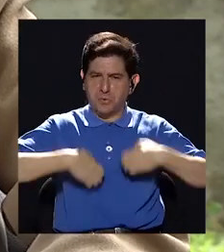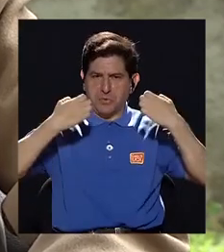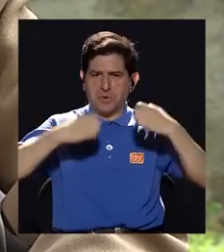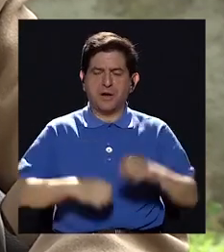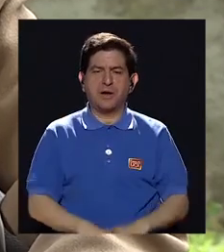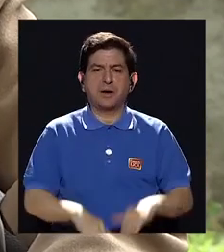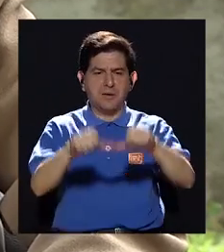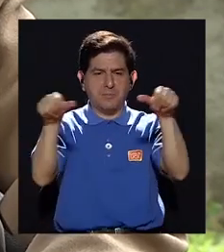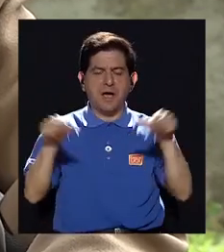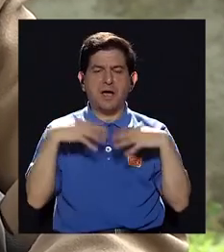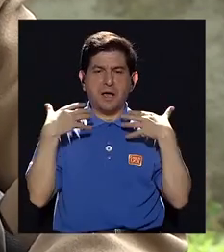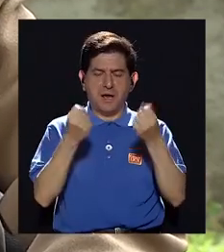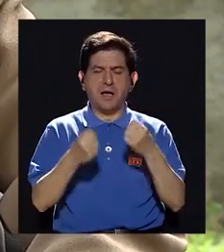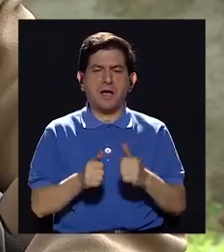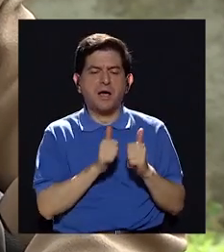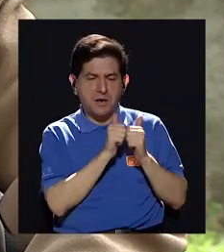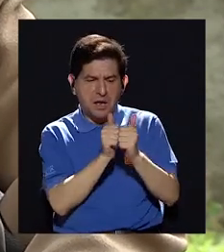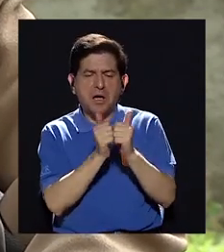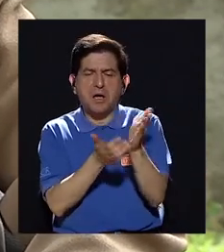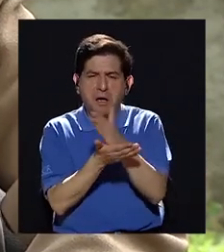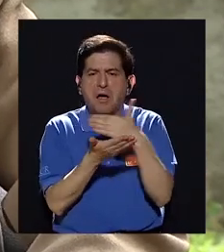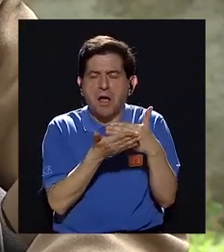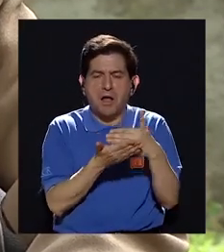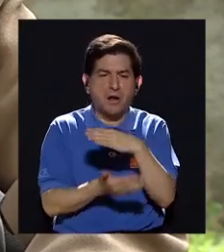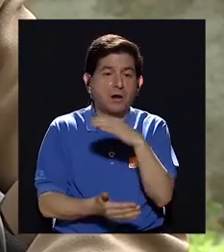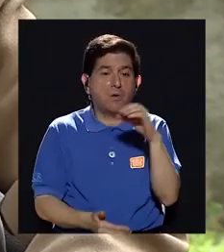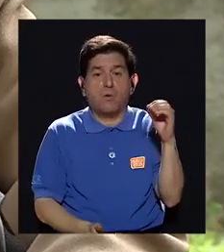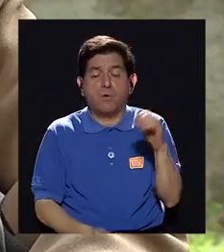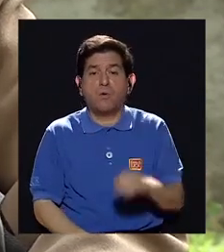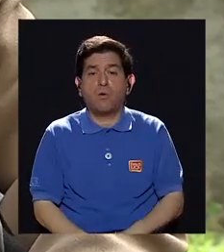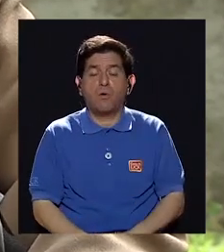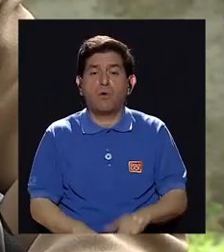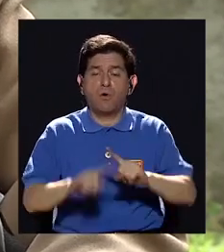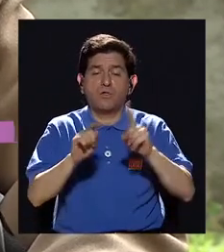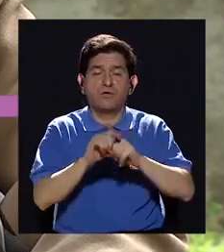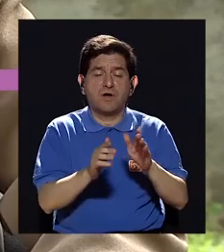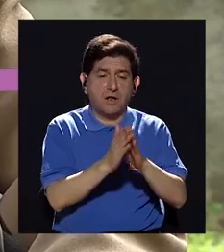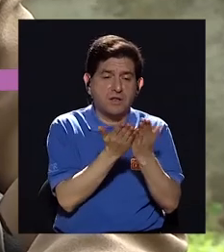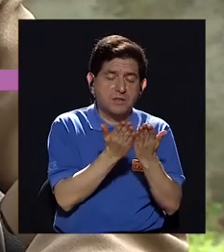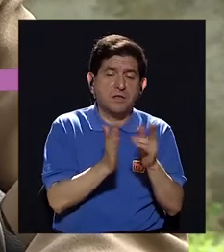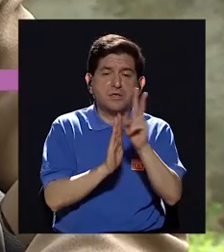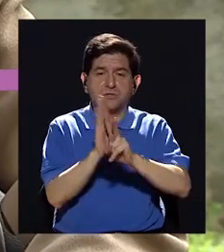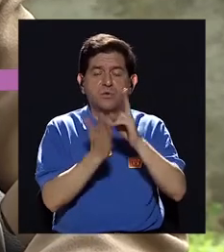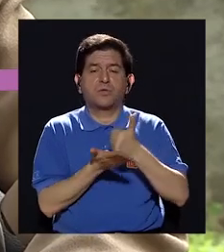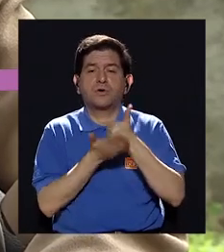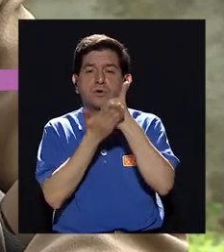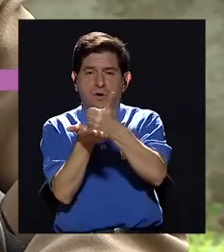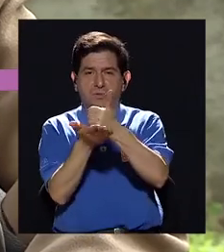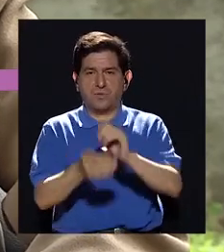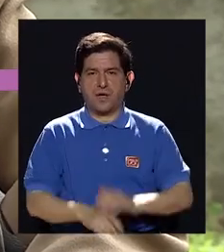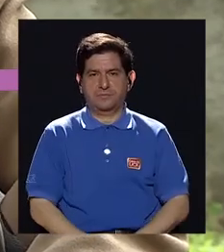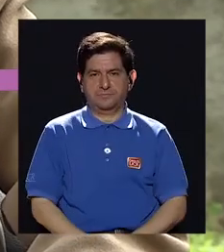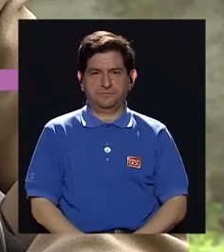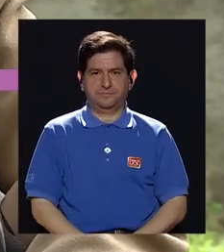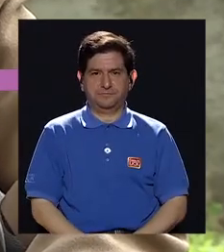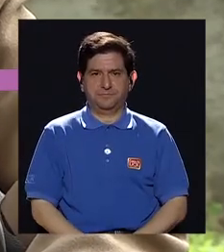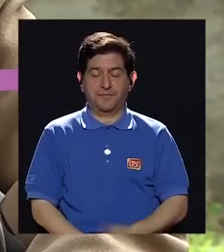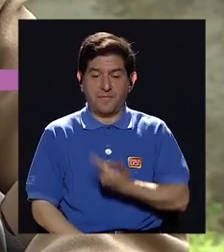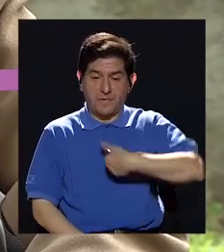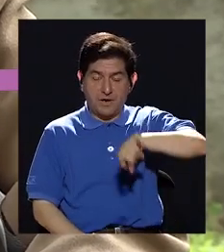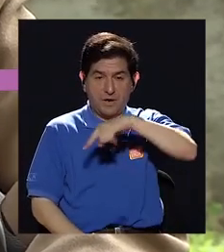hay en el área de salud algún acompañamiento, o hay textos o videos que pueden ayudarnos. Y